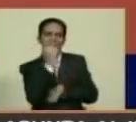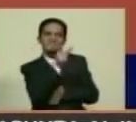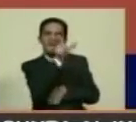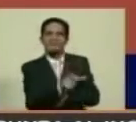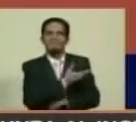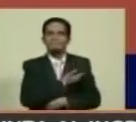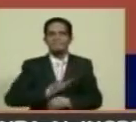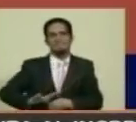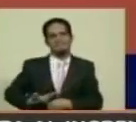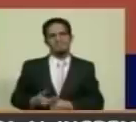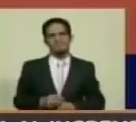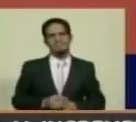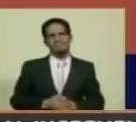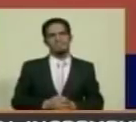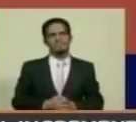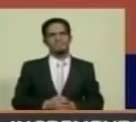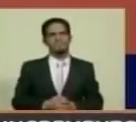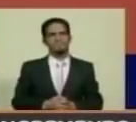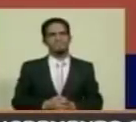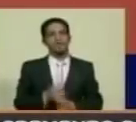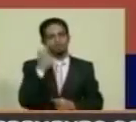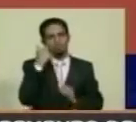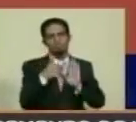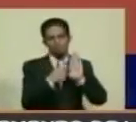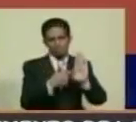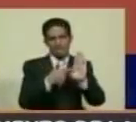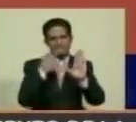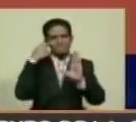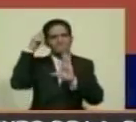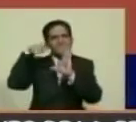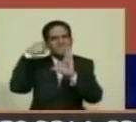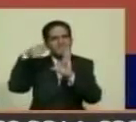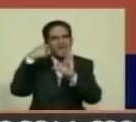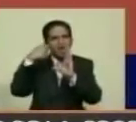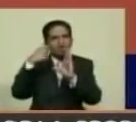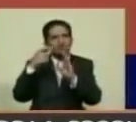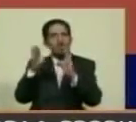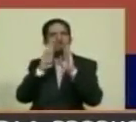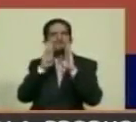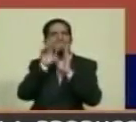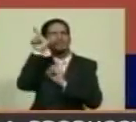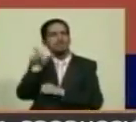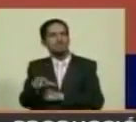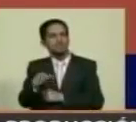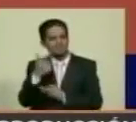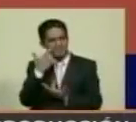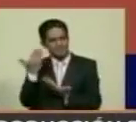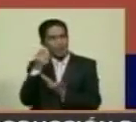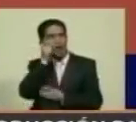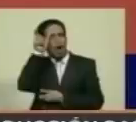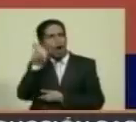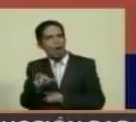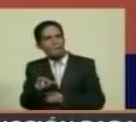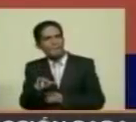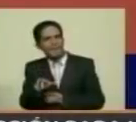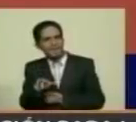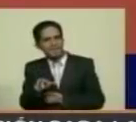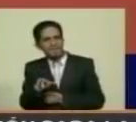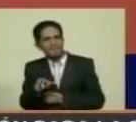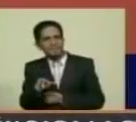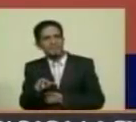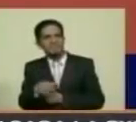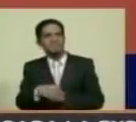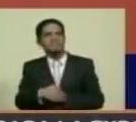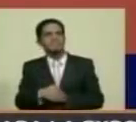de frustración. Yo voy a mostrar un video con la confesión que hace el señor Osvaldo Gabriel Castillo Lunar,